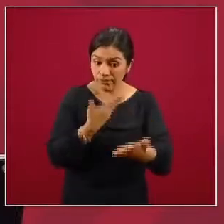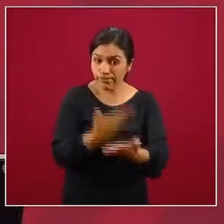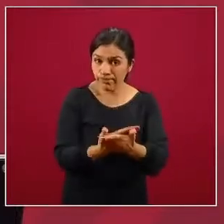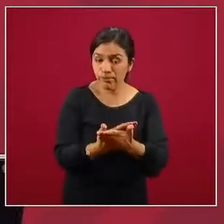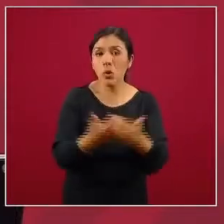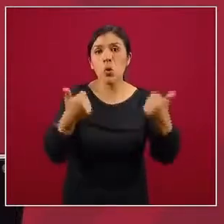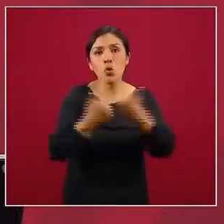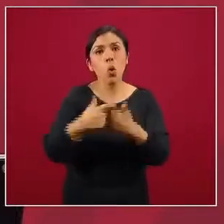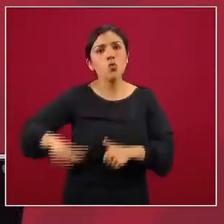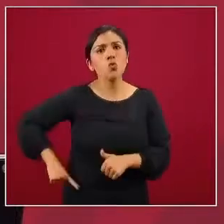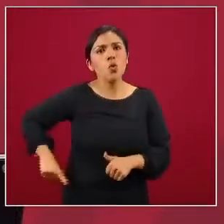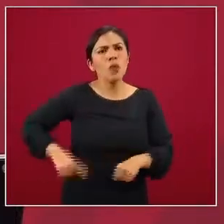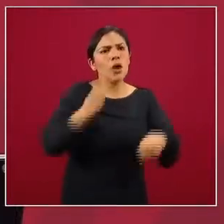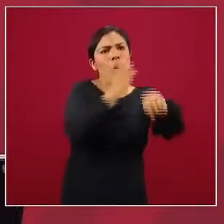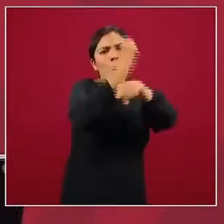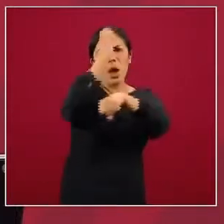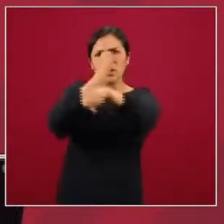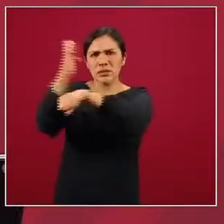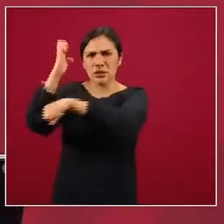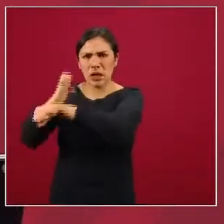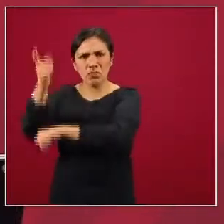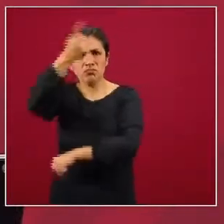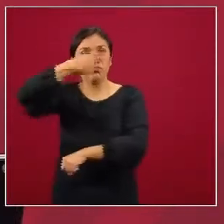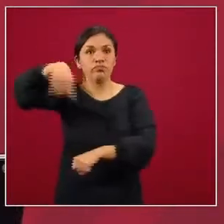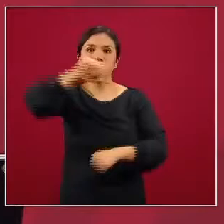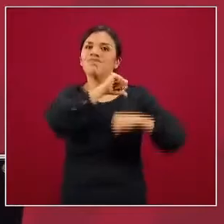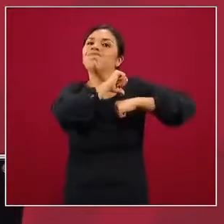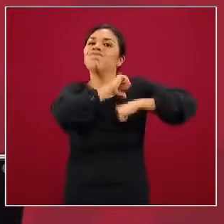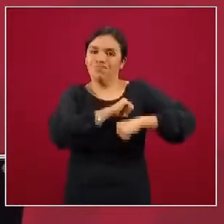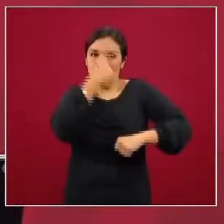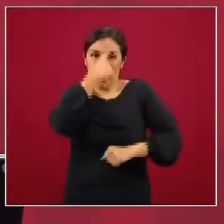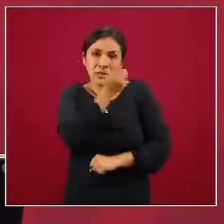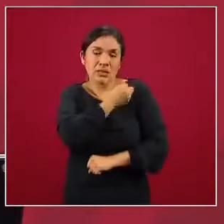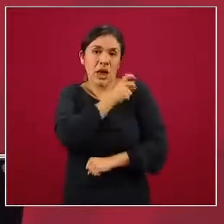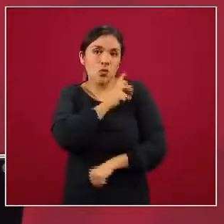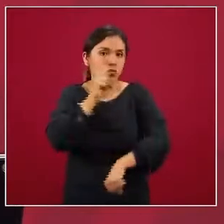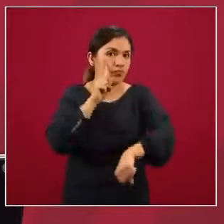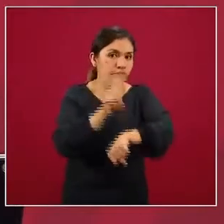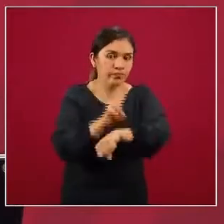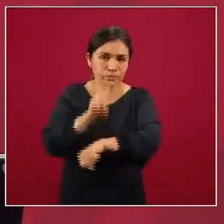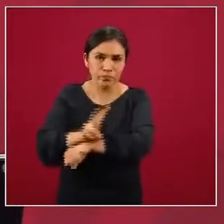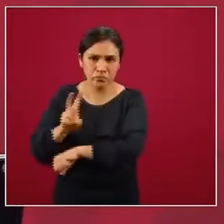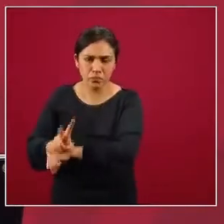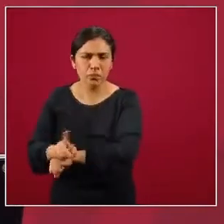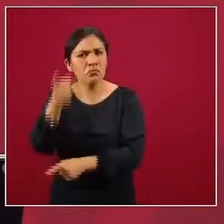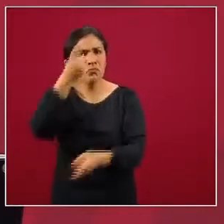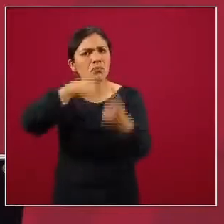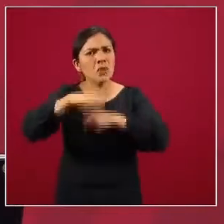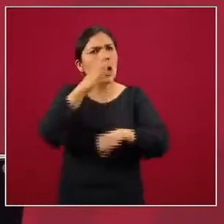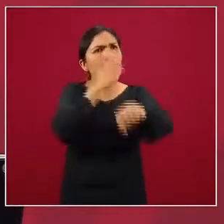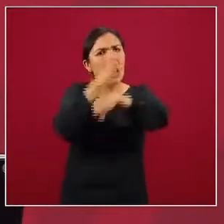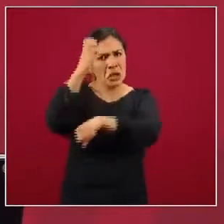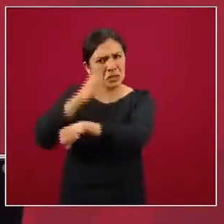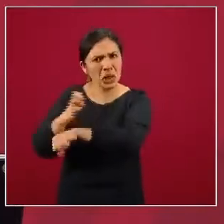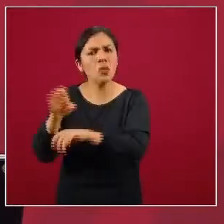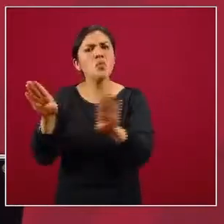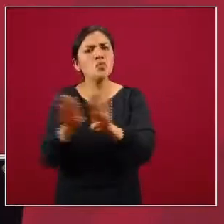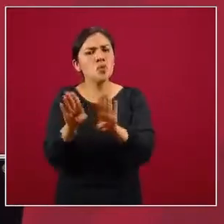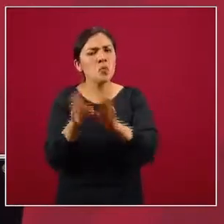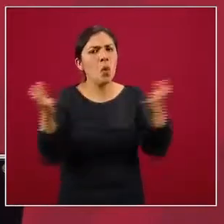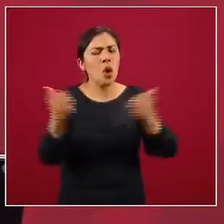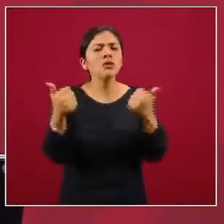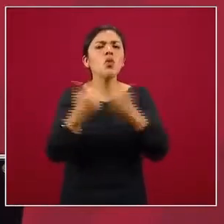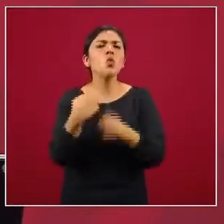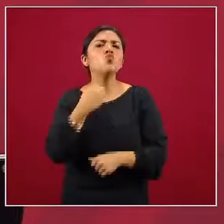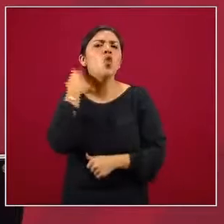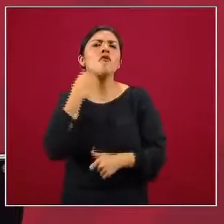presentada a los gobiernos estatales, en tanto que son autoridades sanitarias, y la manera en que se organizaron los gobiernos estatales fue a través de la